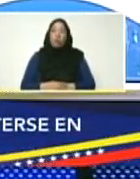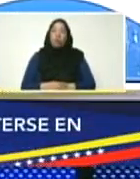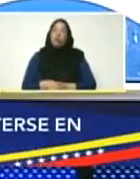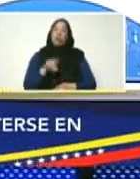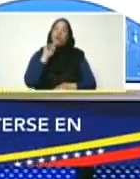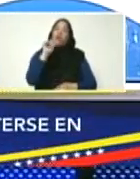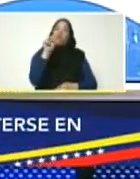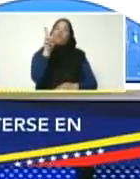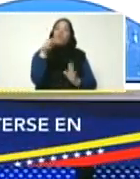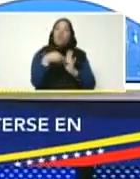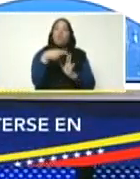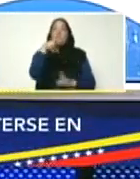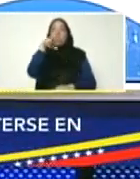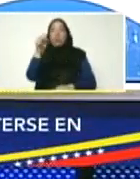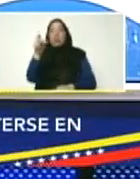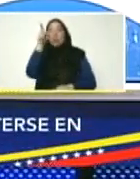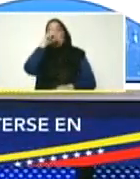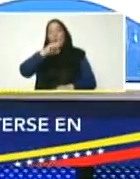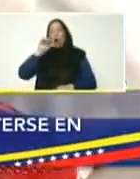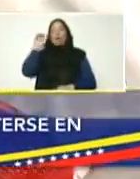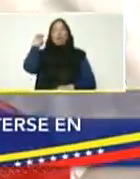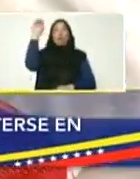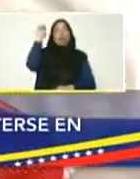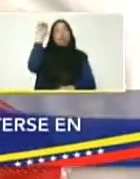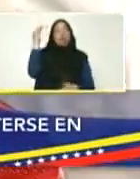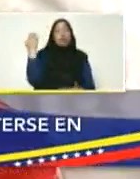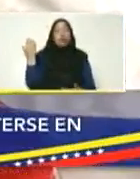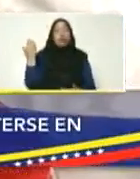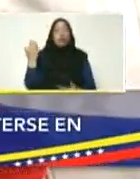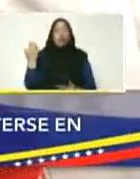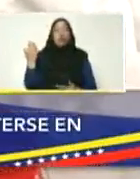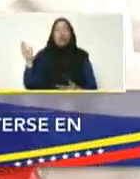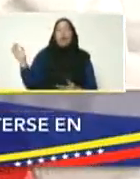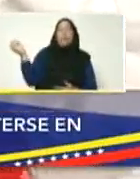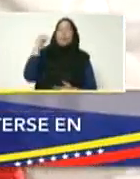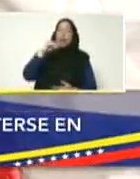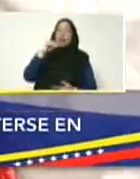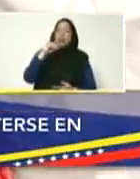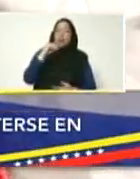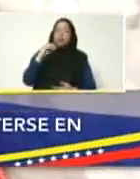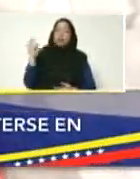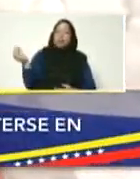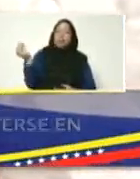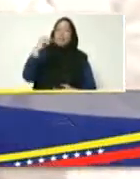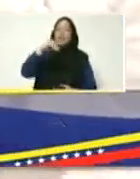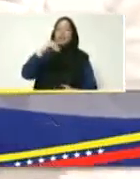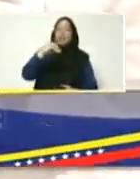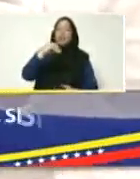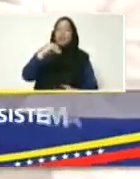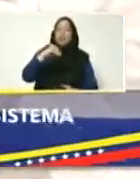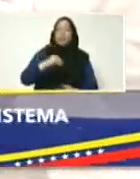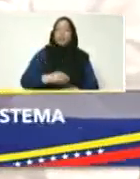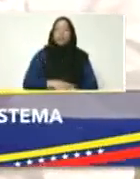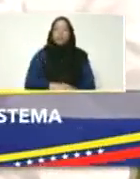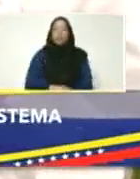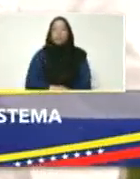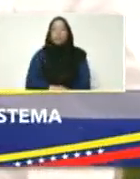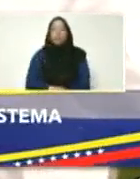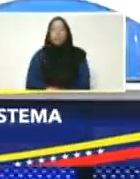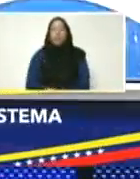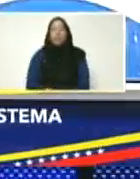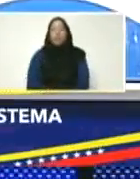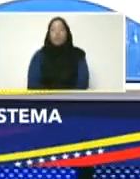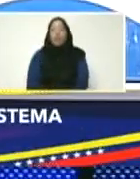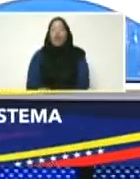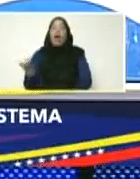punto 2030, rumbo al 2030, y más. El rentismo